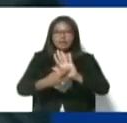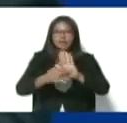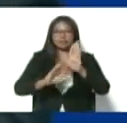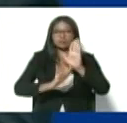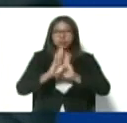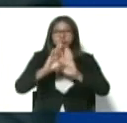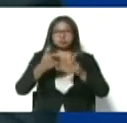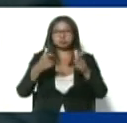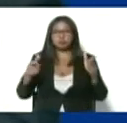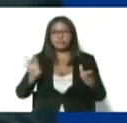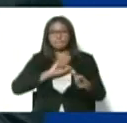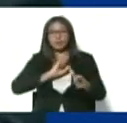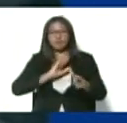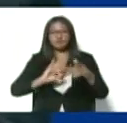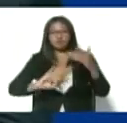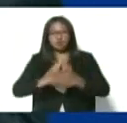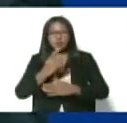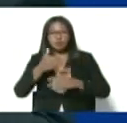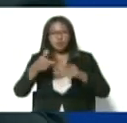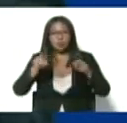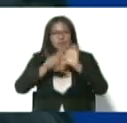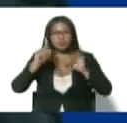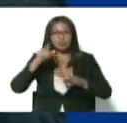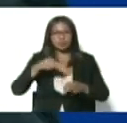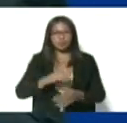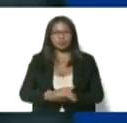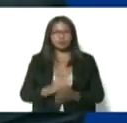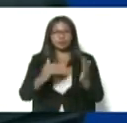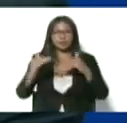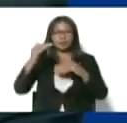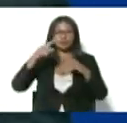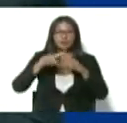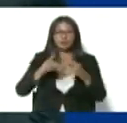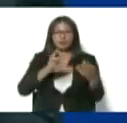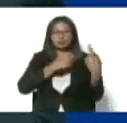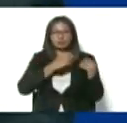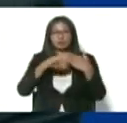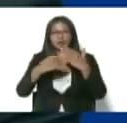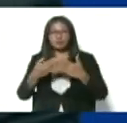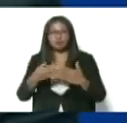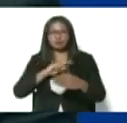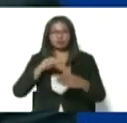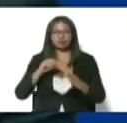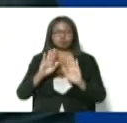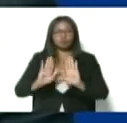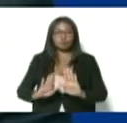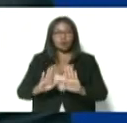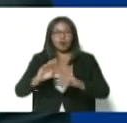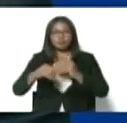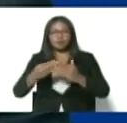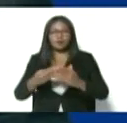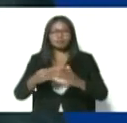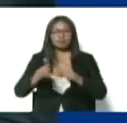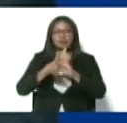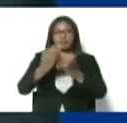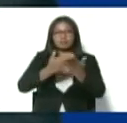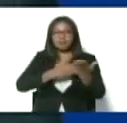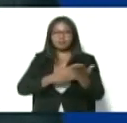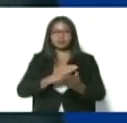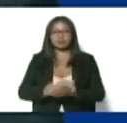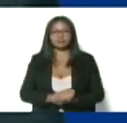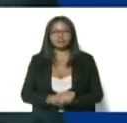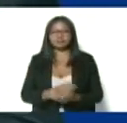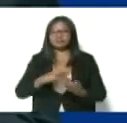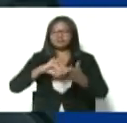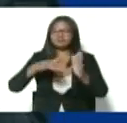manera autónoma funcional atender mayor cantidad de tareas que teníamos que tenemos limitaciones con la ley anterior y por otra